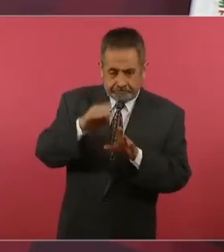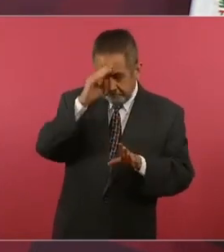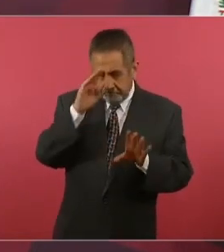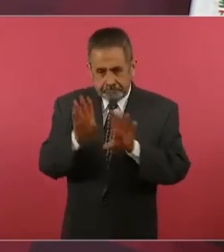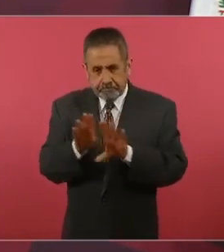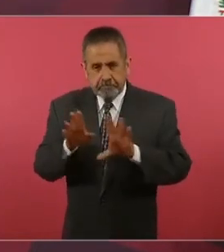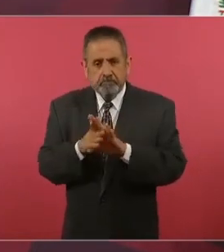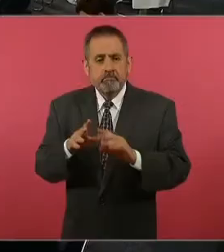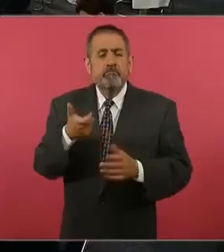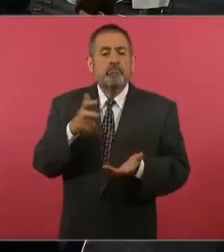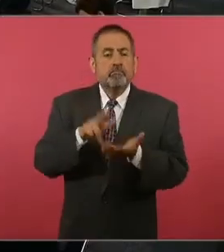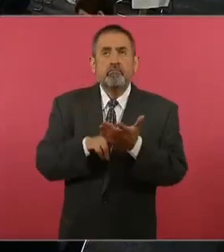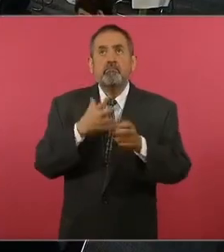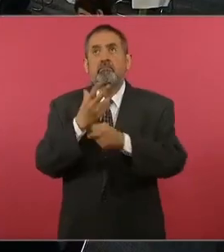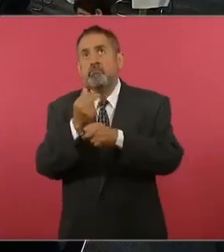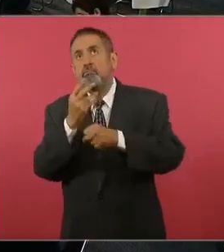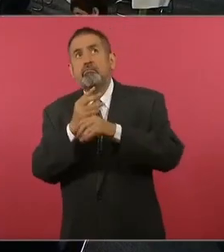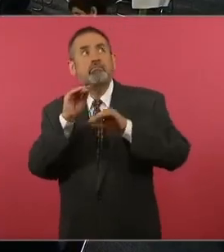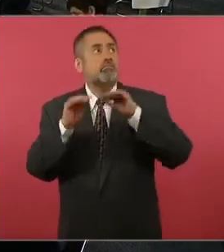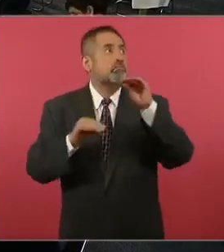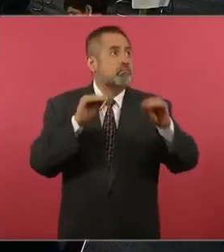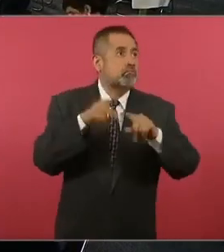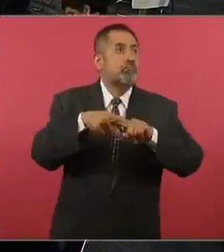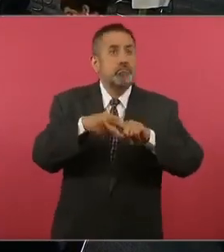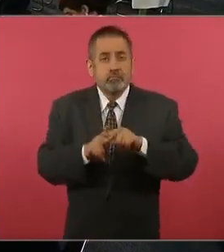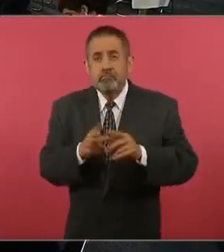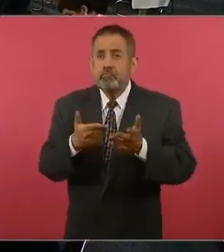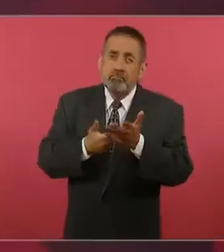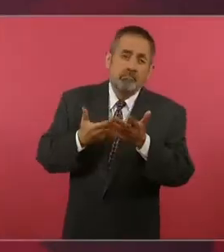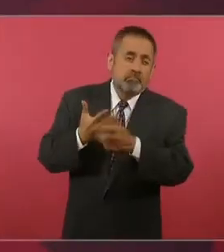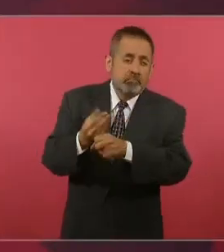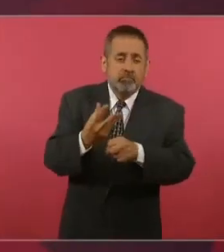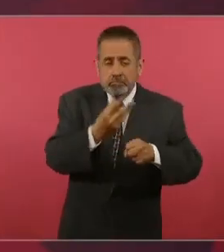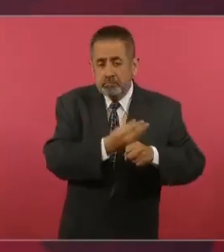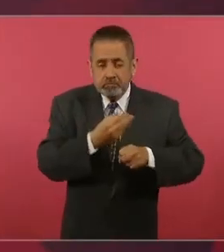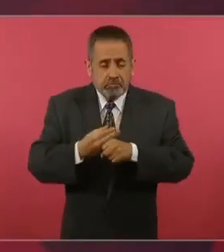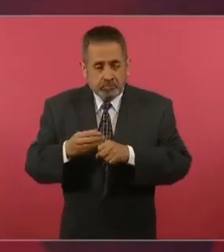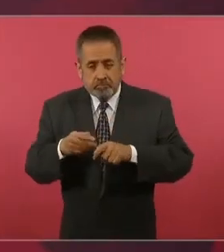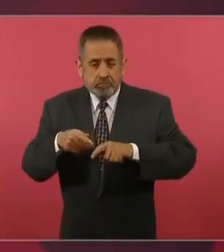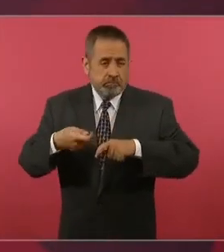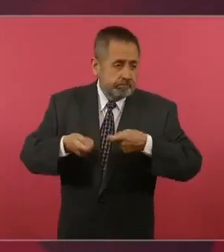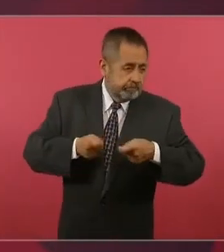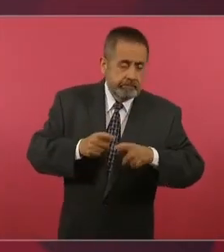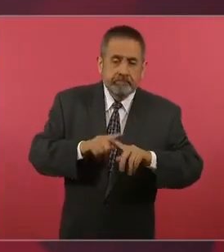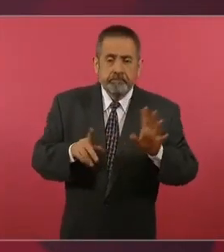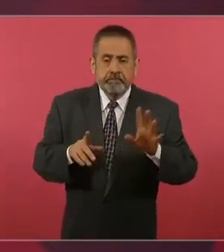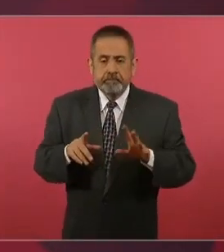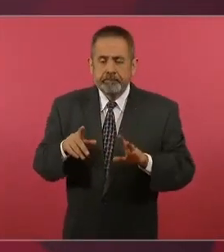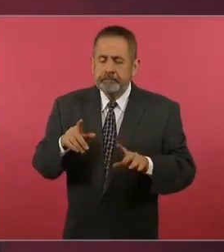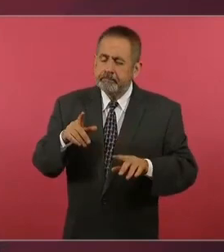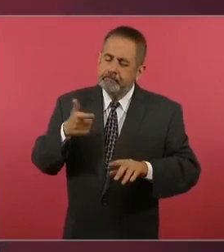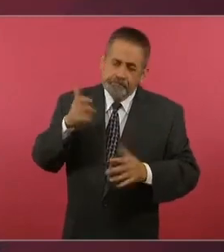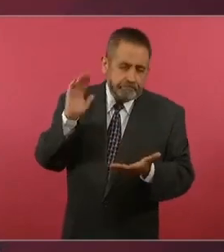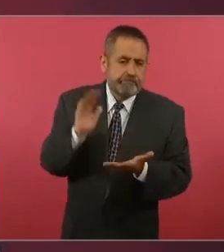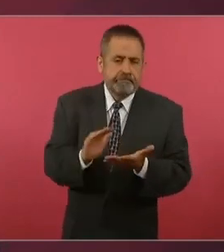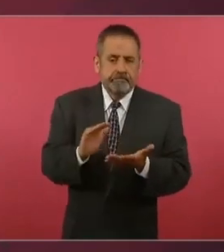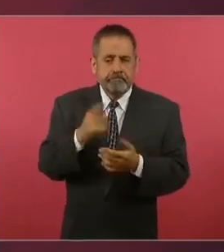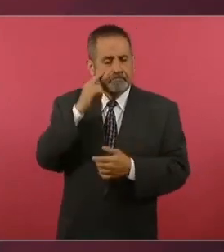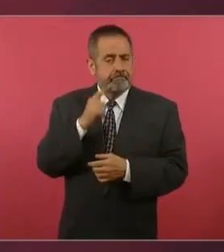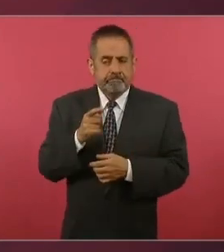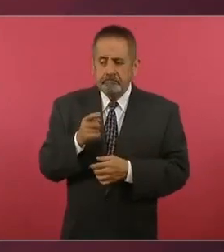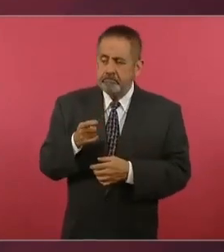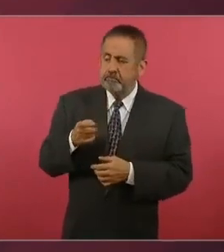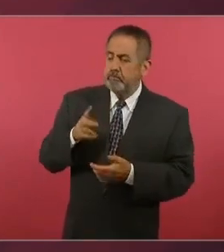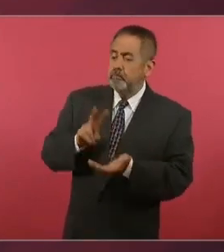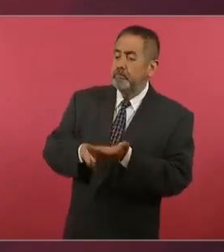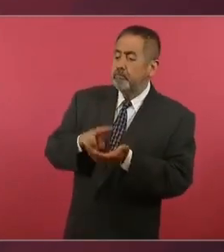momento los costos de mantenimiento y los costos de reparaciones y de administración sean muy competitivos para darle una buena